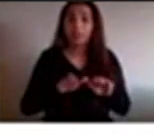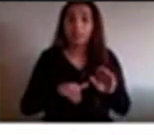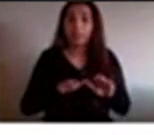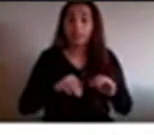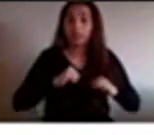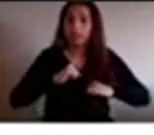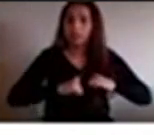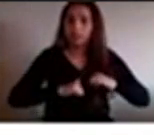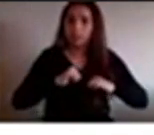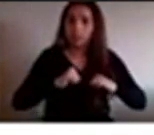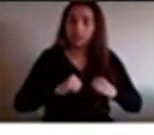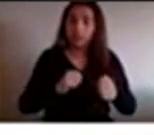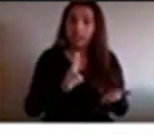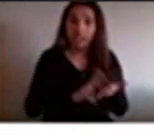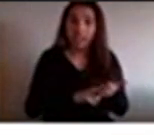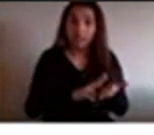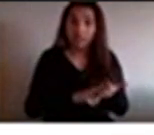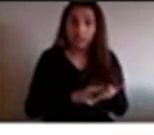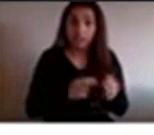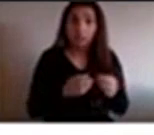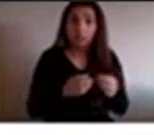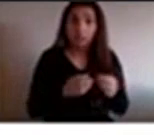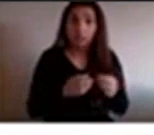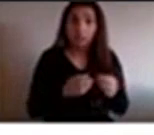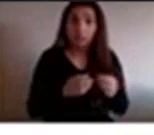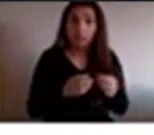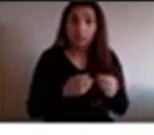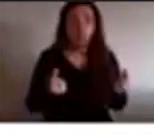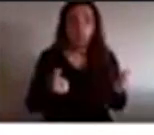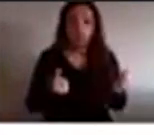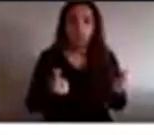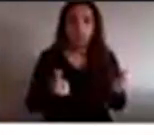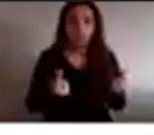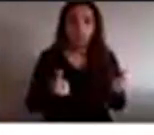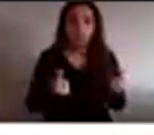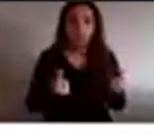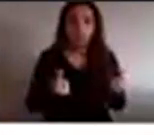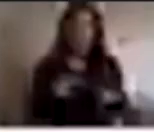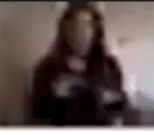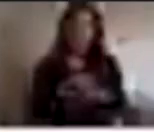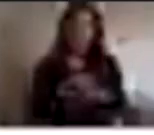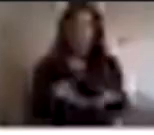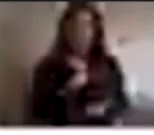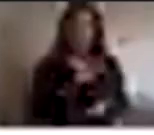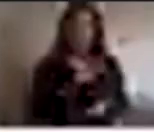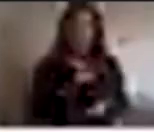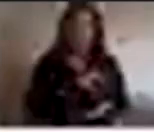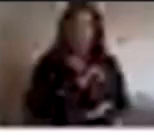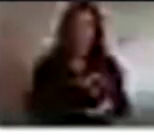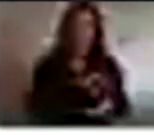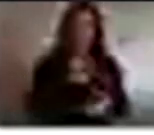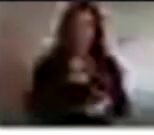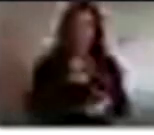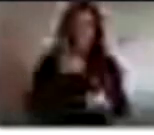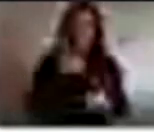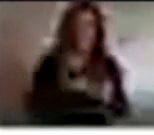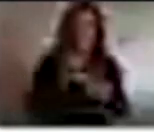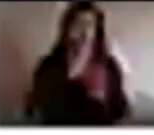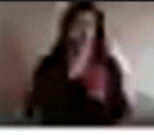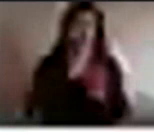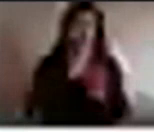es una sanción bastante alta la que se contempla en el Código del Trabajo, y es una de las más altas en el